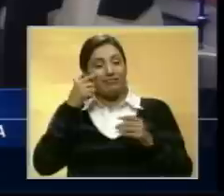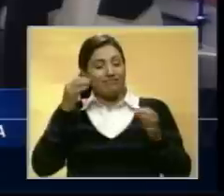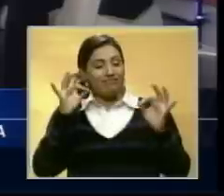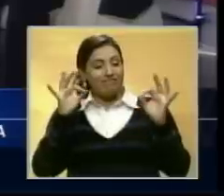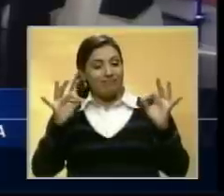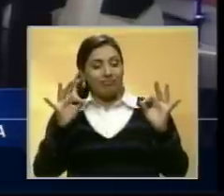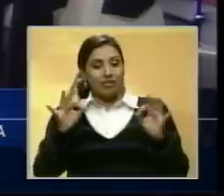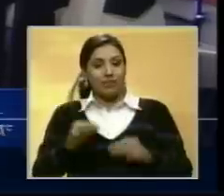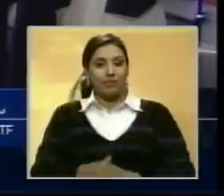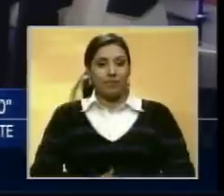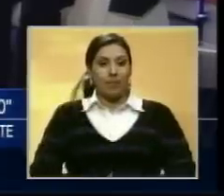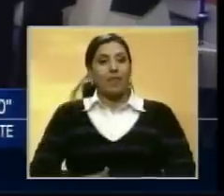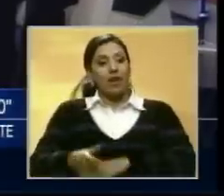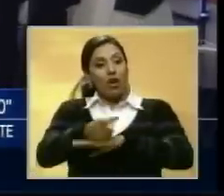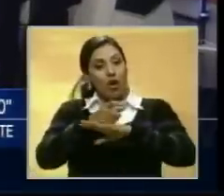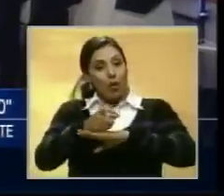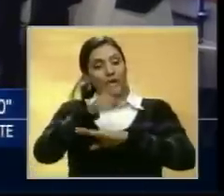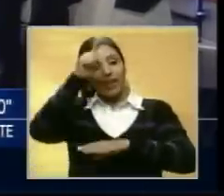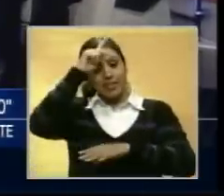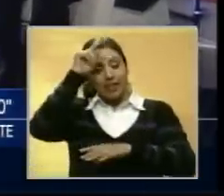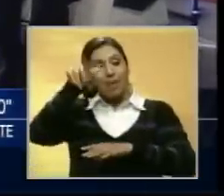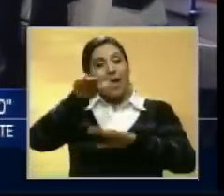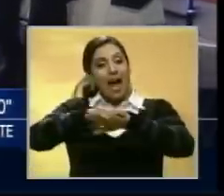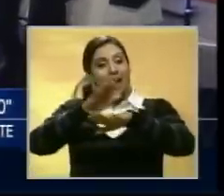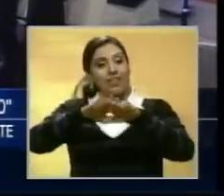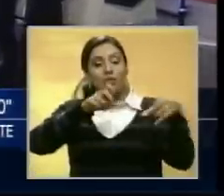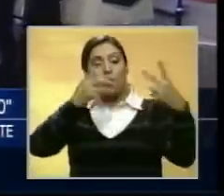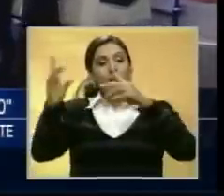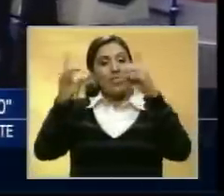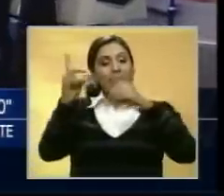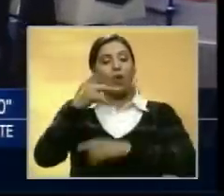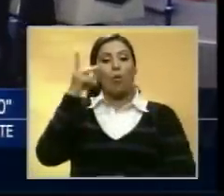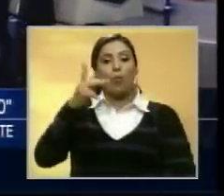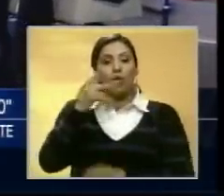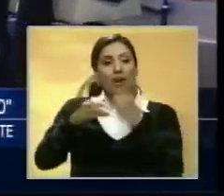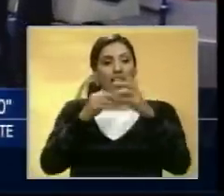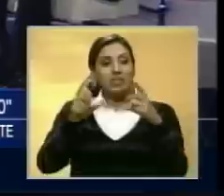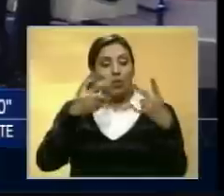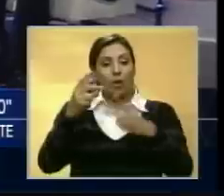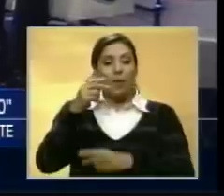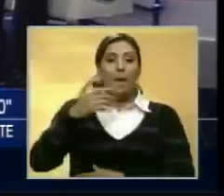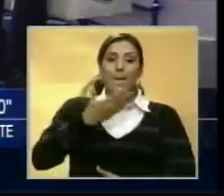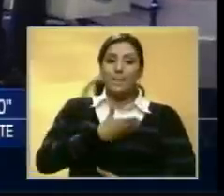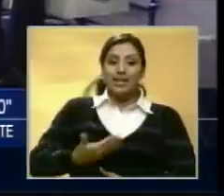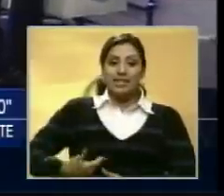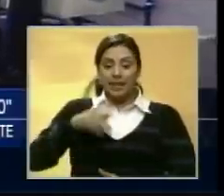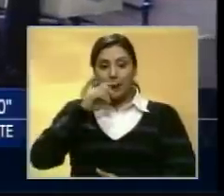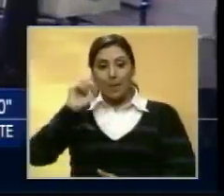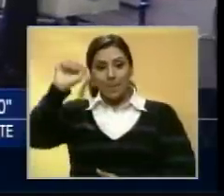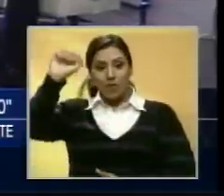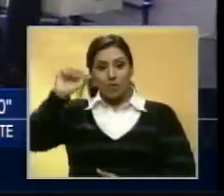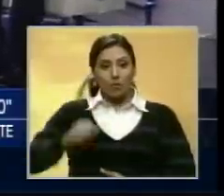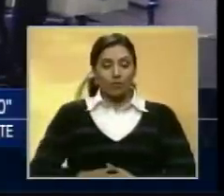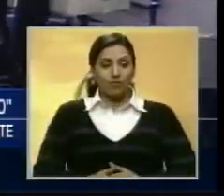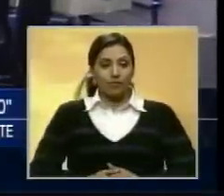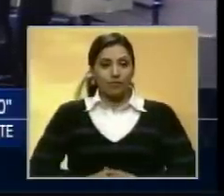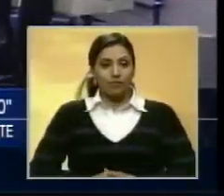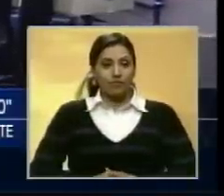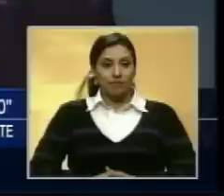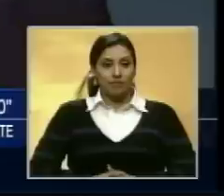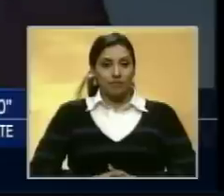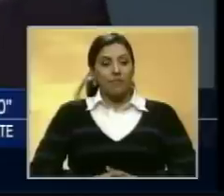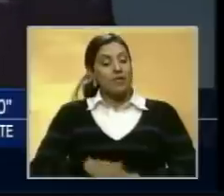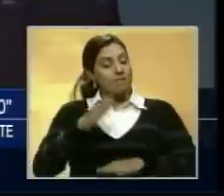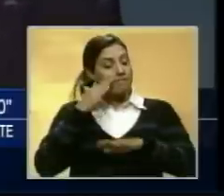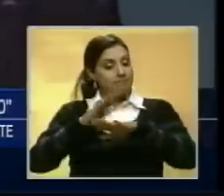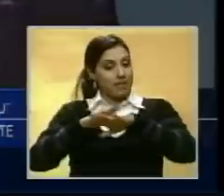rigurosidad. El gobernador también se refirió a la convocatoria de diálogo político realizada por el presidente de la República, Nicolás Maduro.